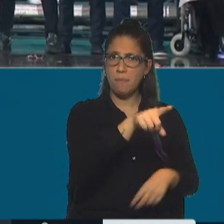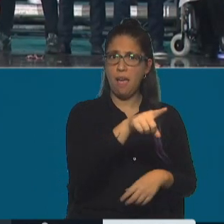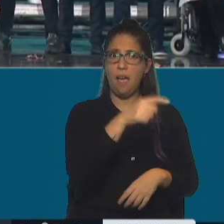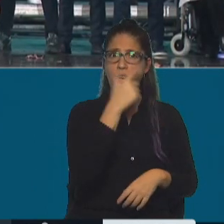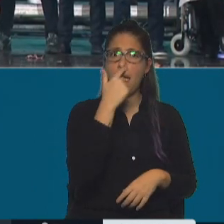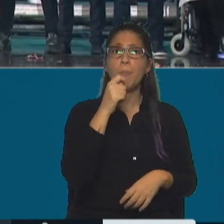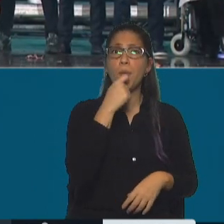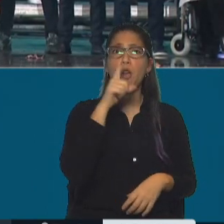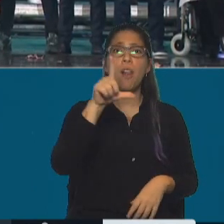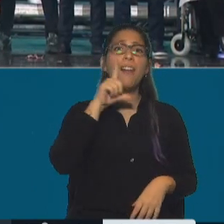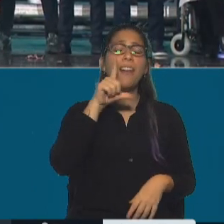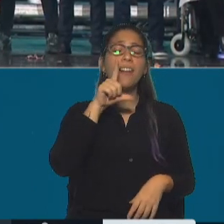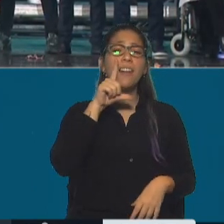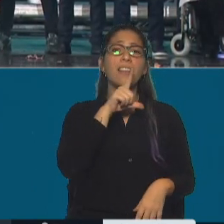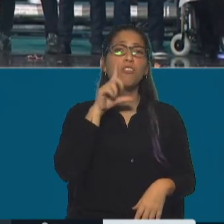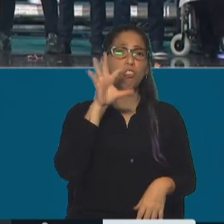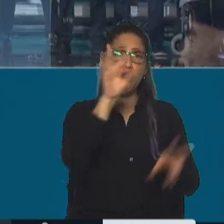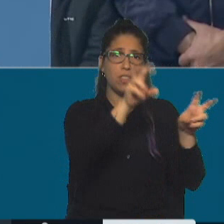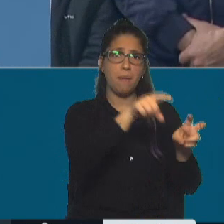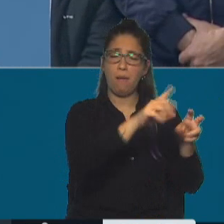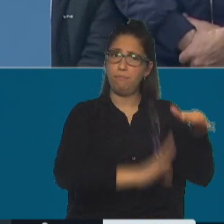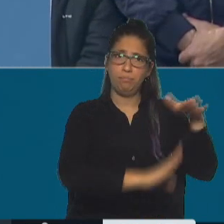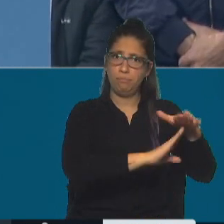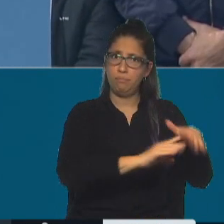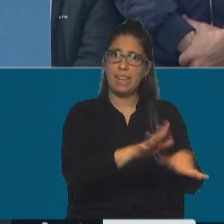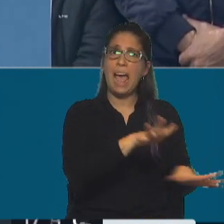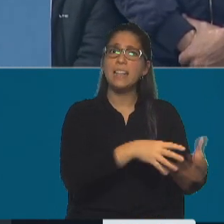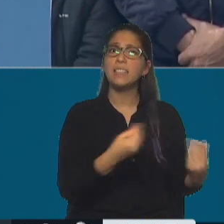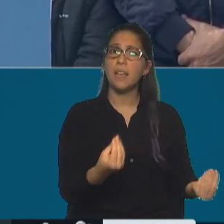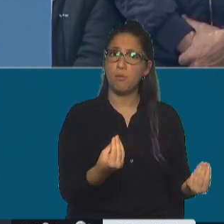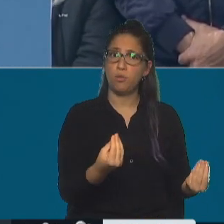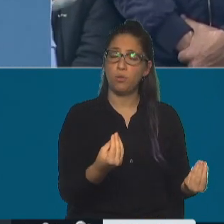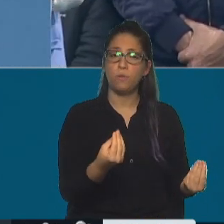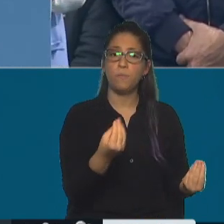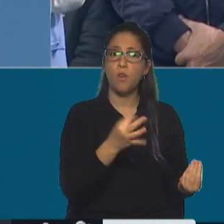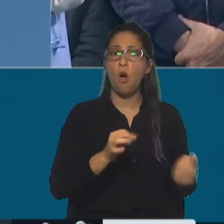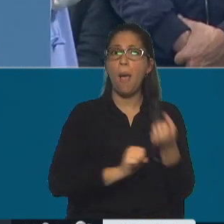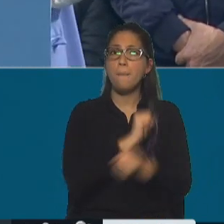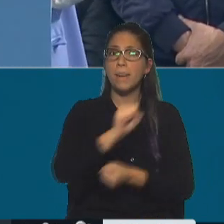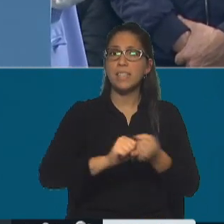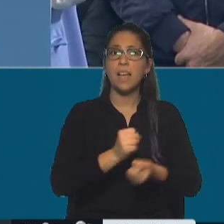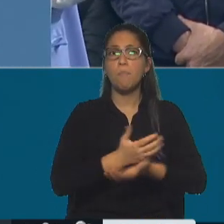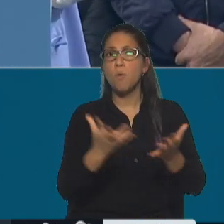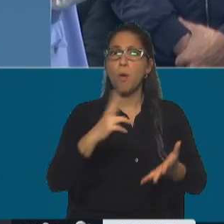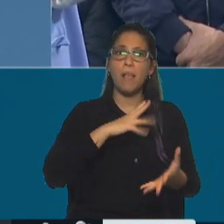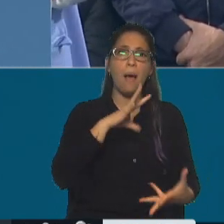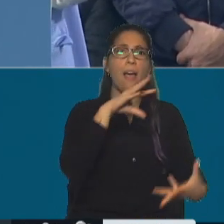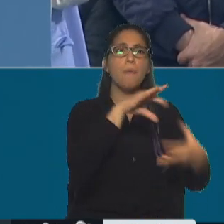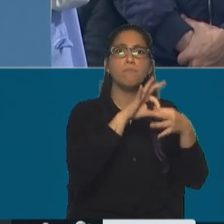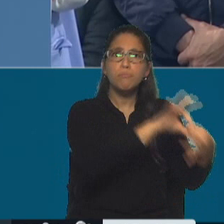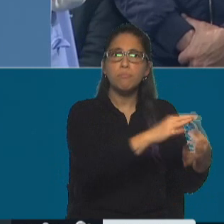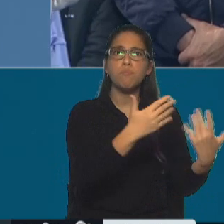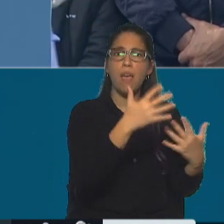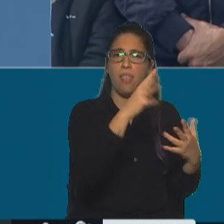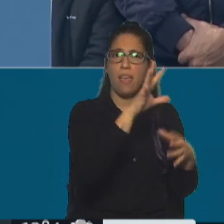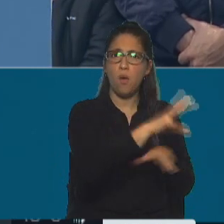El litio, por ejemplo. Se está hablando, por supuesto, el litio es una de las claves, ¿no? ¿Qué hacemos con respecto a las empresas público-privadas que pueden contener esa situación? Pero también ahí entra